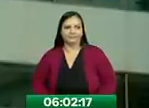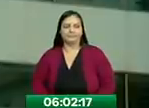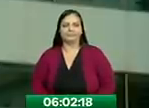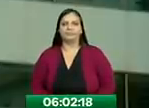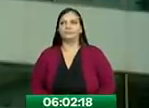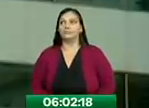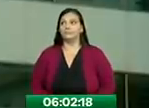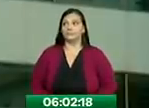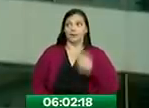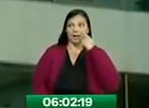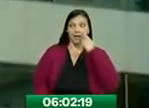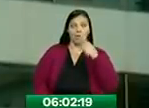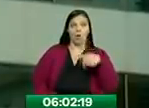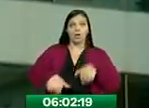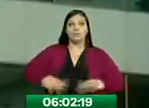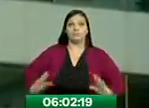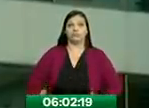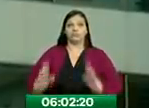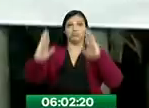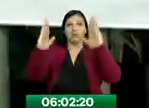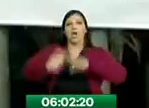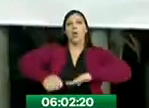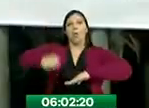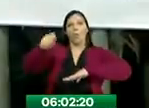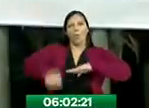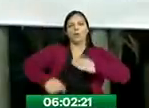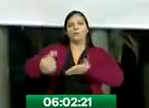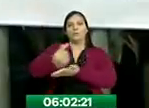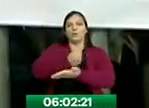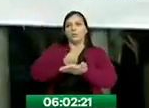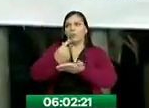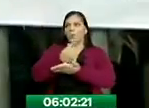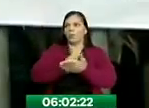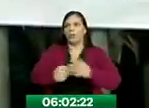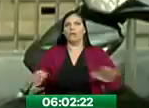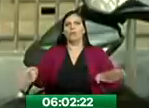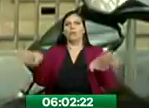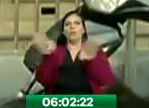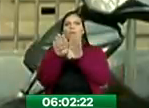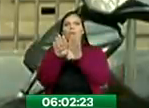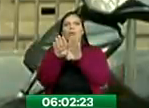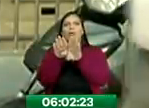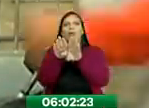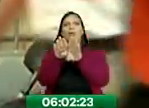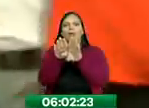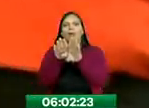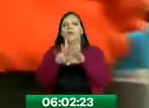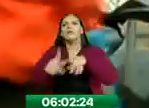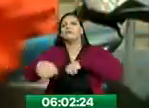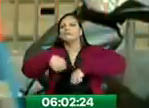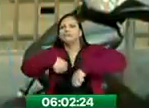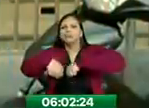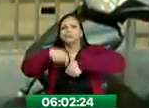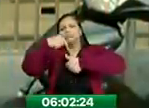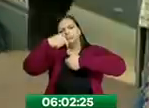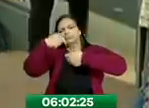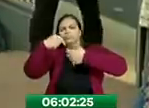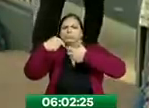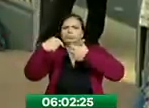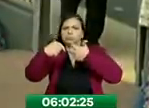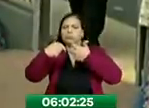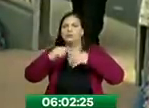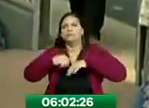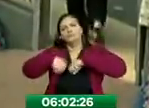La Corte de Justicia del Guayas lucía de esta manera, cerrada. Pocos eran los trámites que se podían llevar a